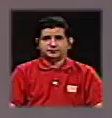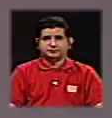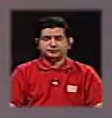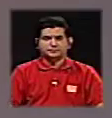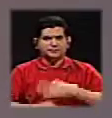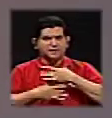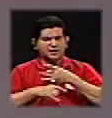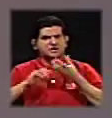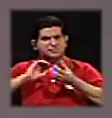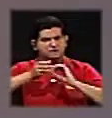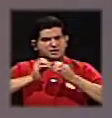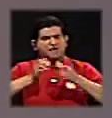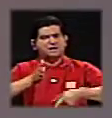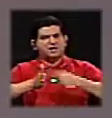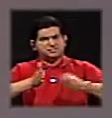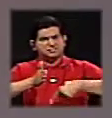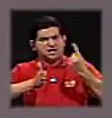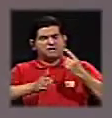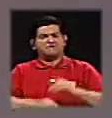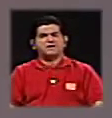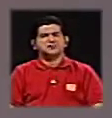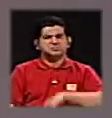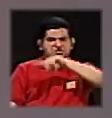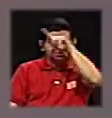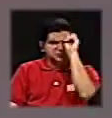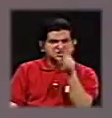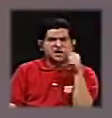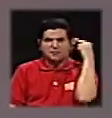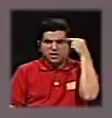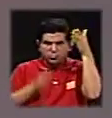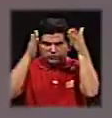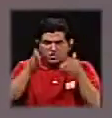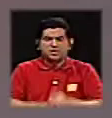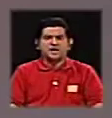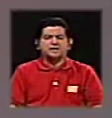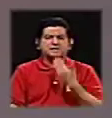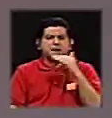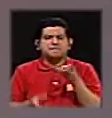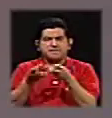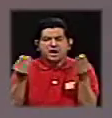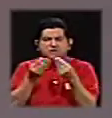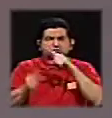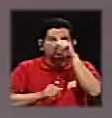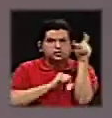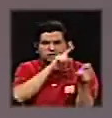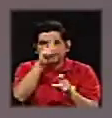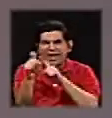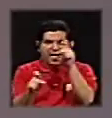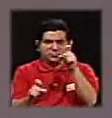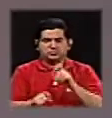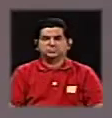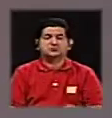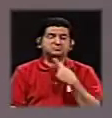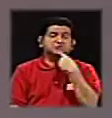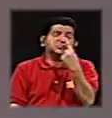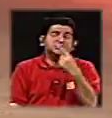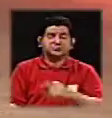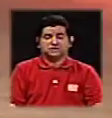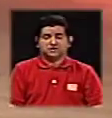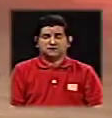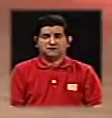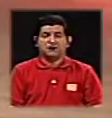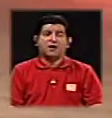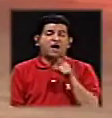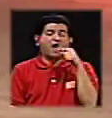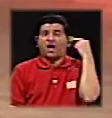Llaman la atención estos datos porque a menudo cuando se le pregunta a un gobernante acerca de malos resultados en una encuesta, dice que